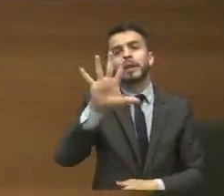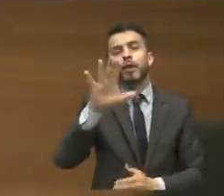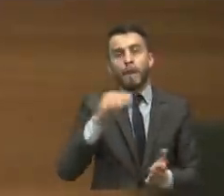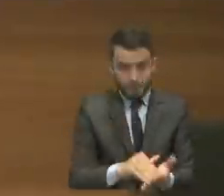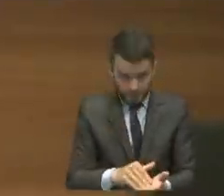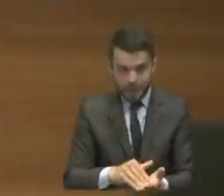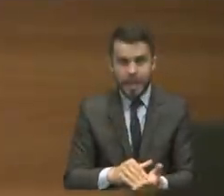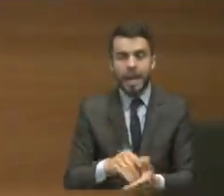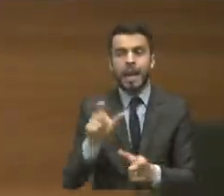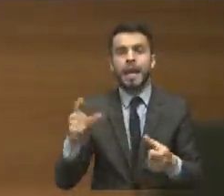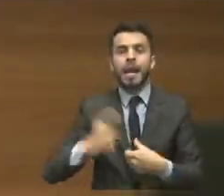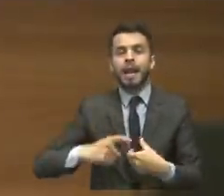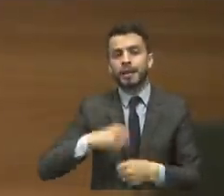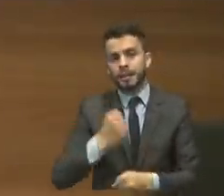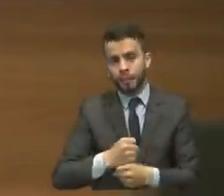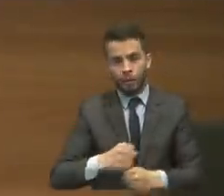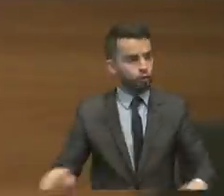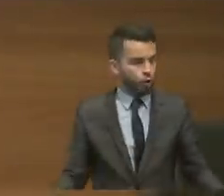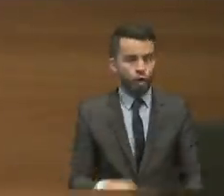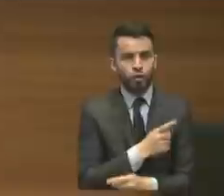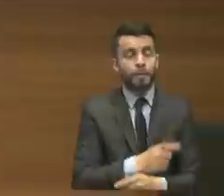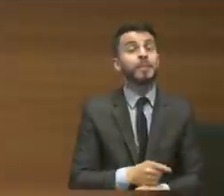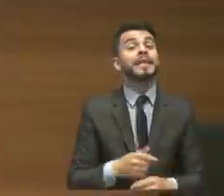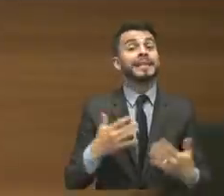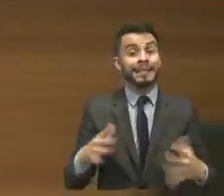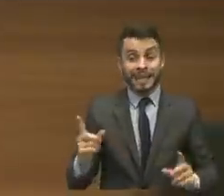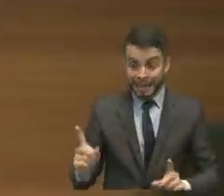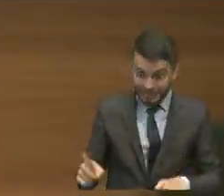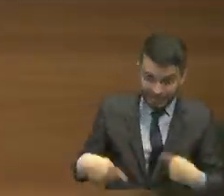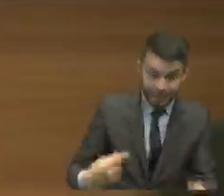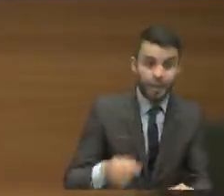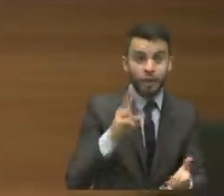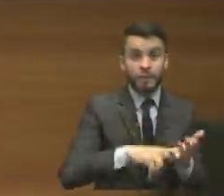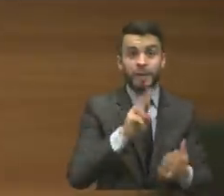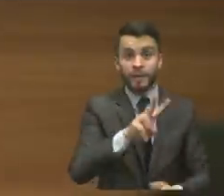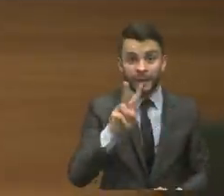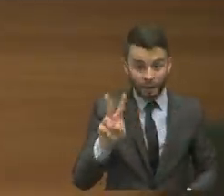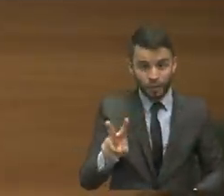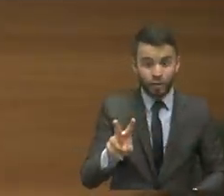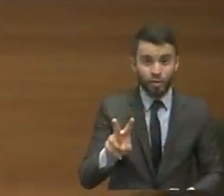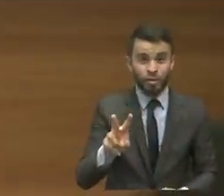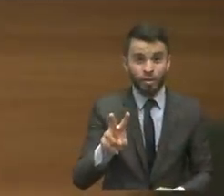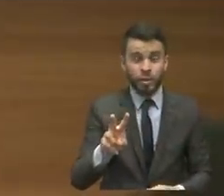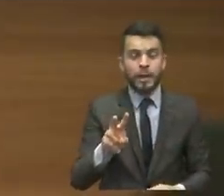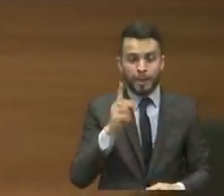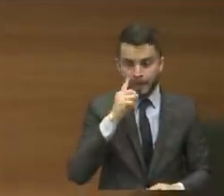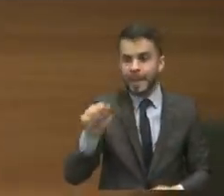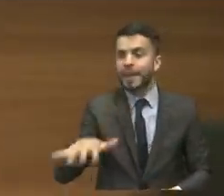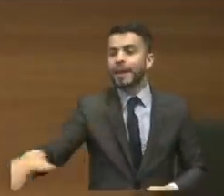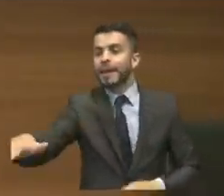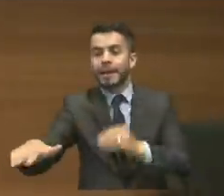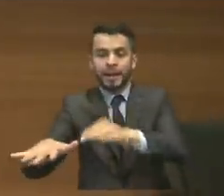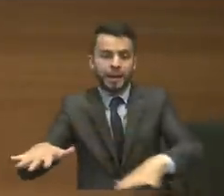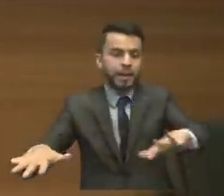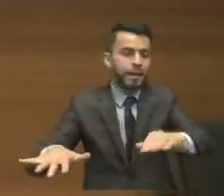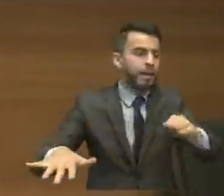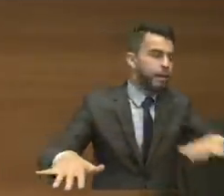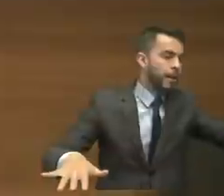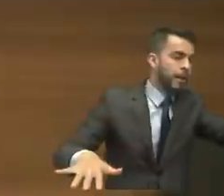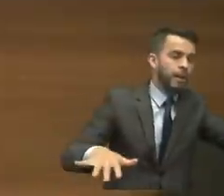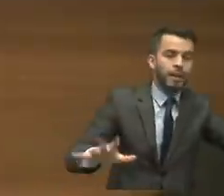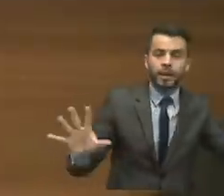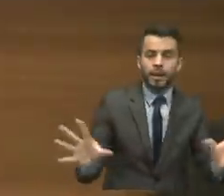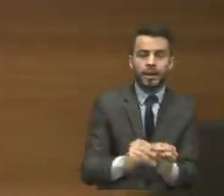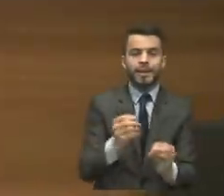del corredor. Ahora, ya en la operación, 16 nuevas plazas alamedas, más 5 que hay, en